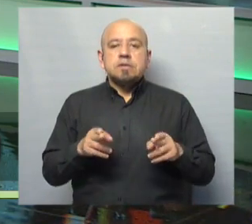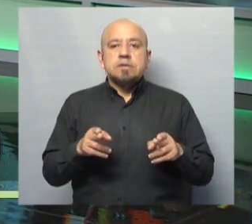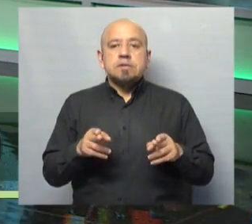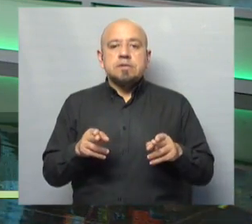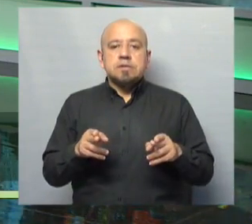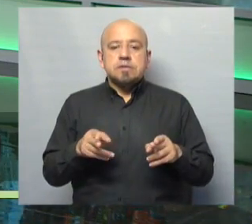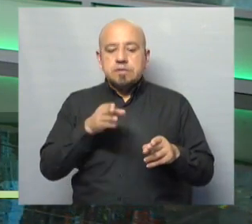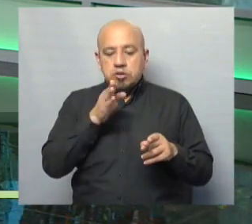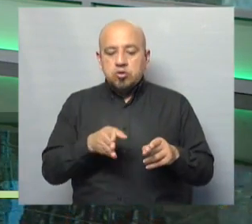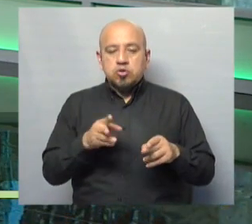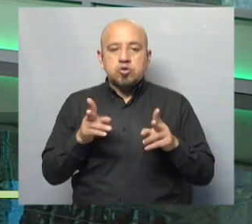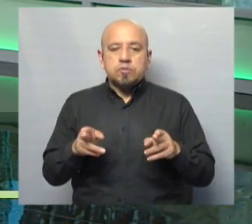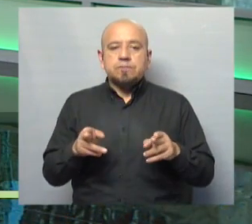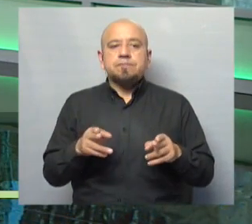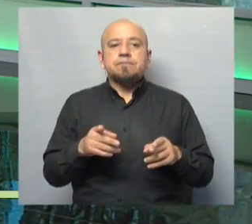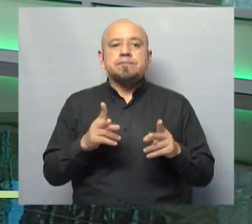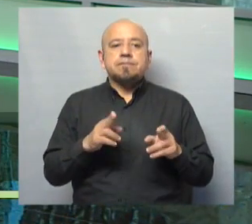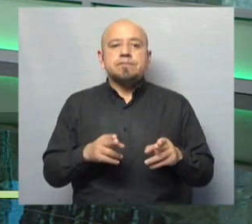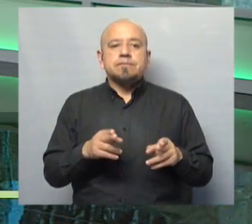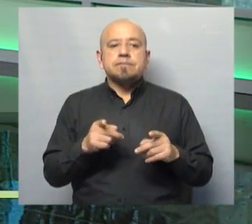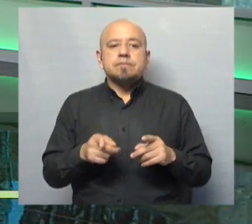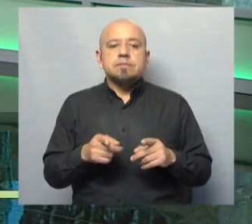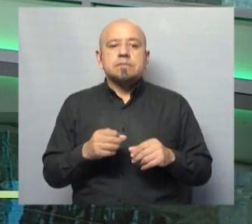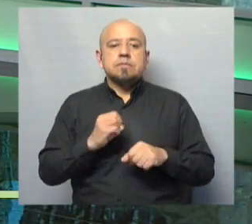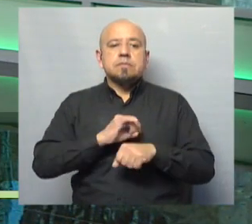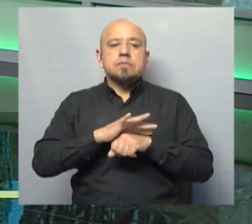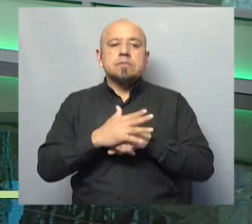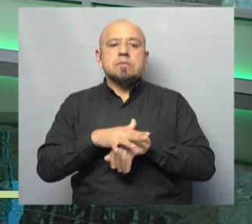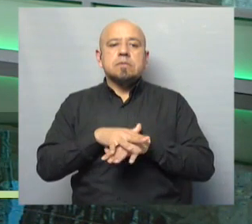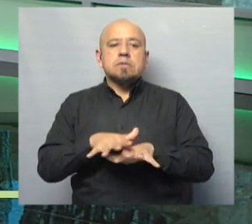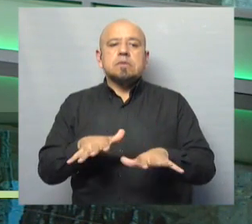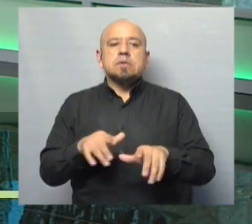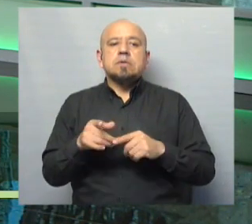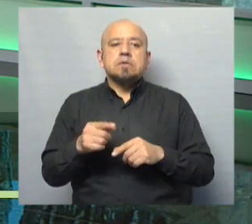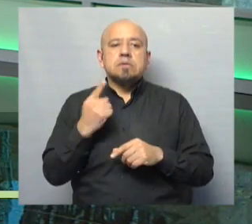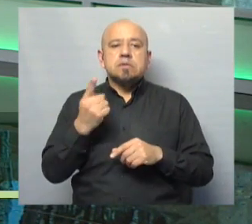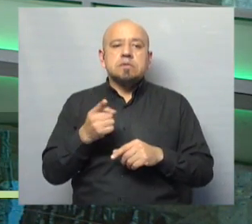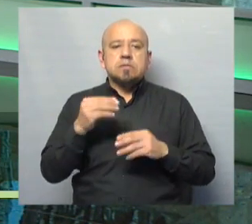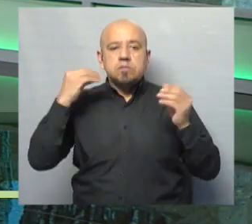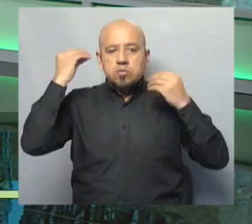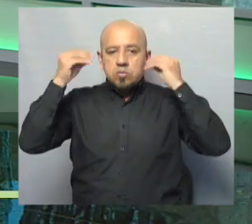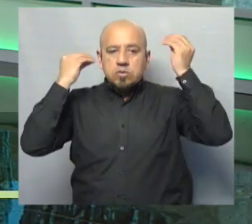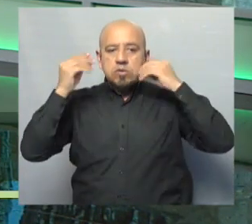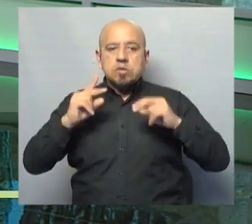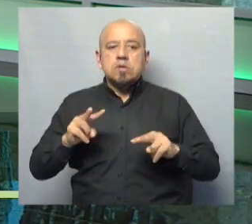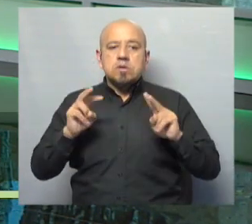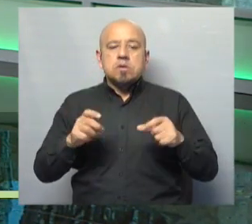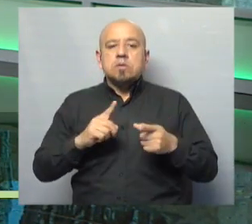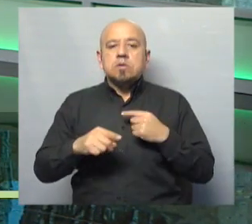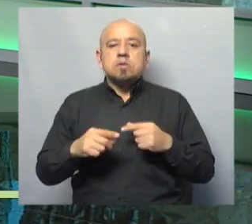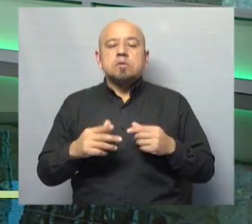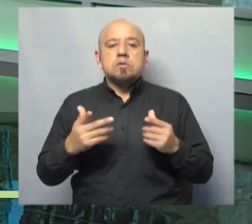donde claramente la pandemia fue la principal preocupación casi que en términos hegemónicos